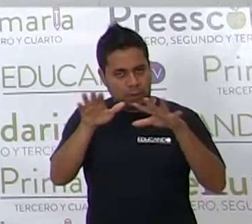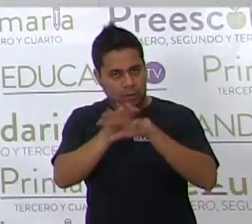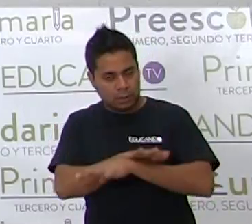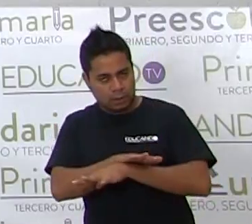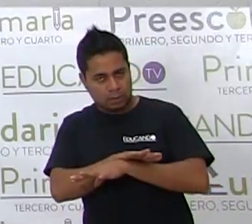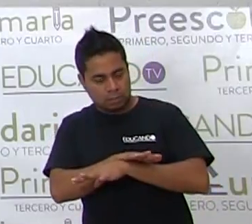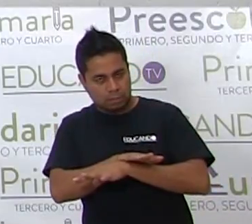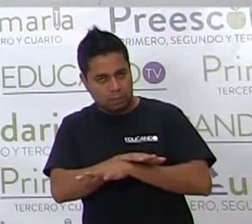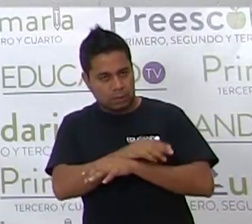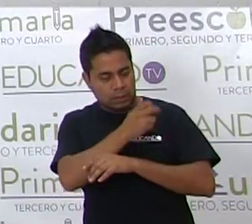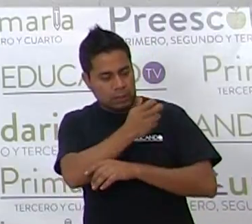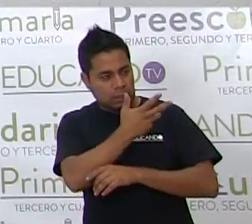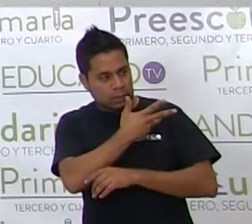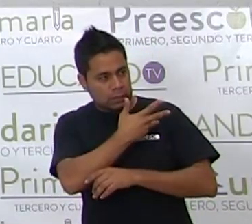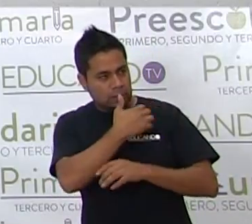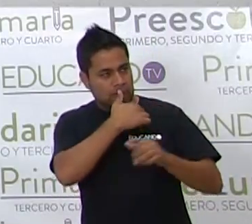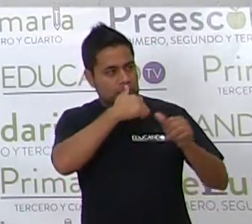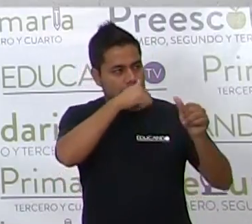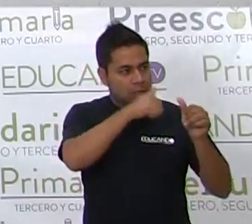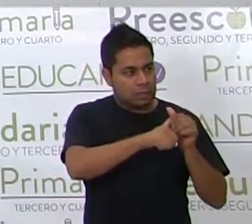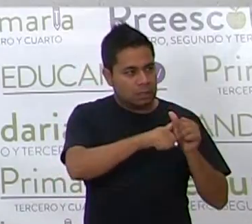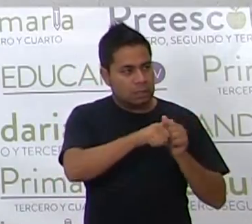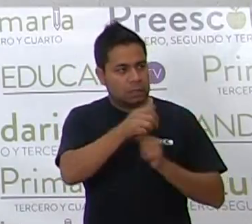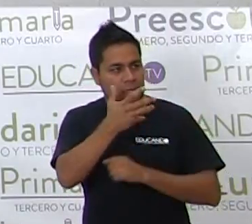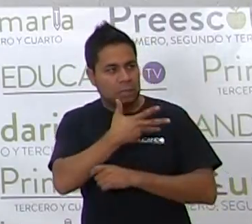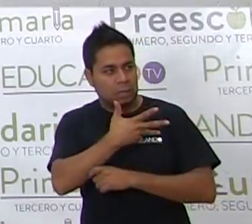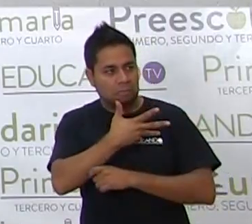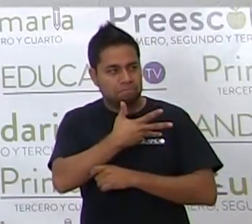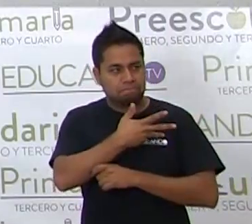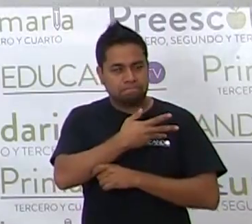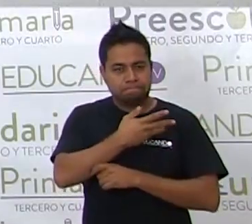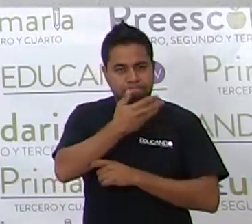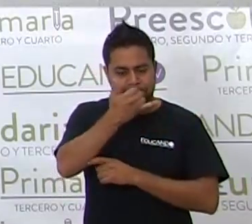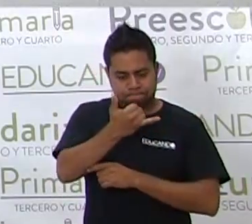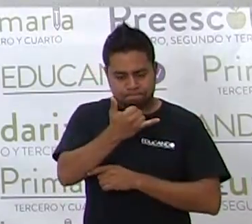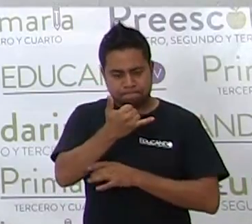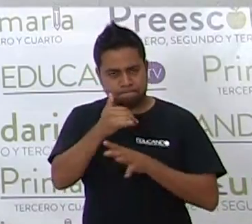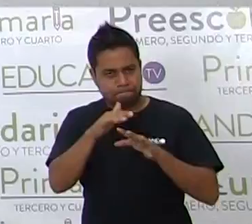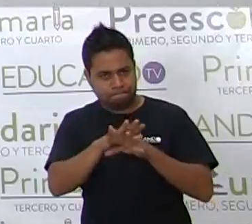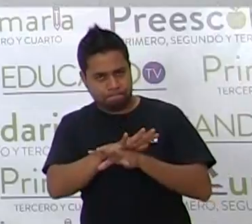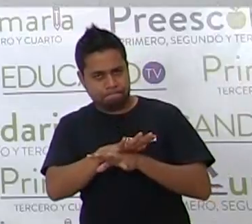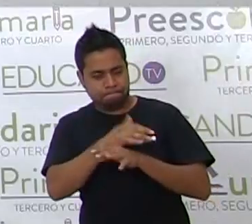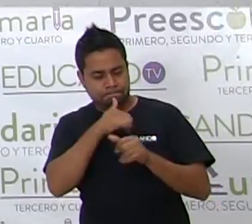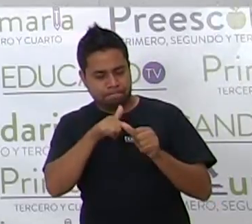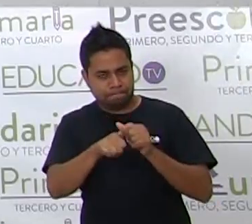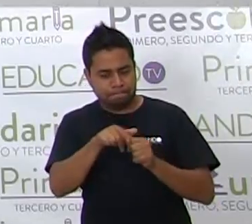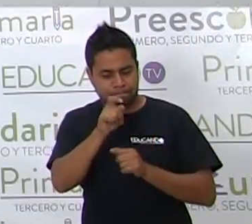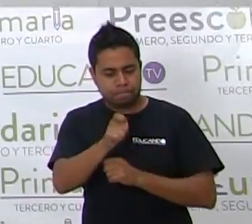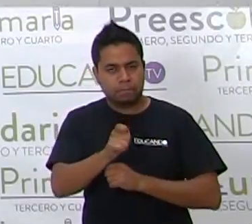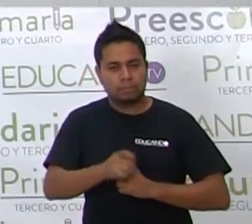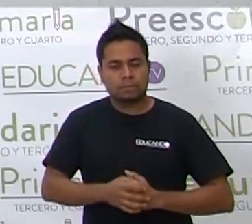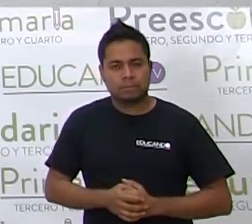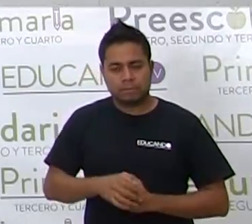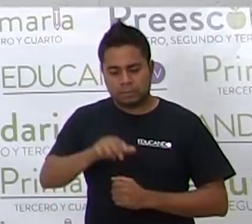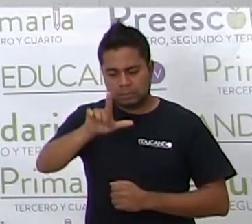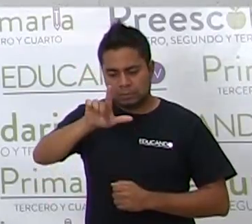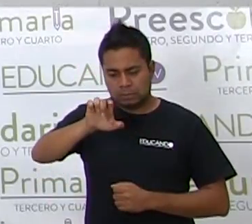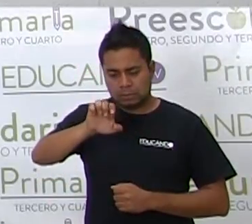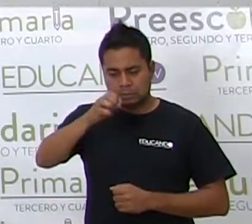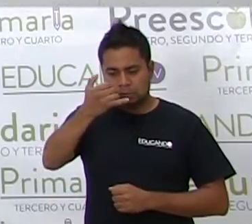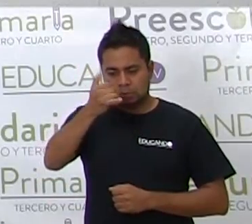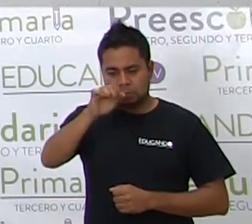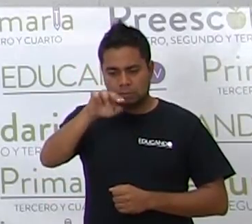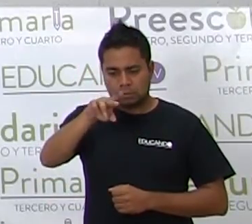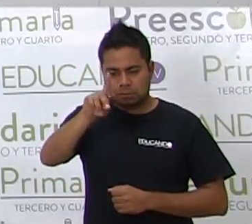G? Bien. Este significado cuenta de que legenda,